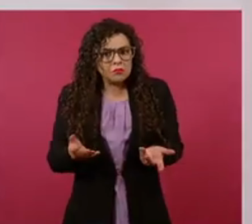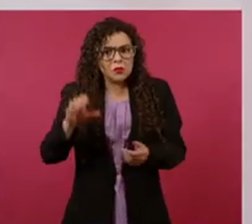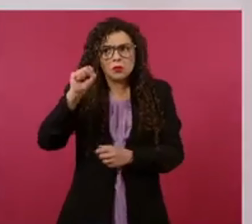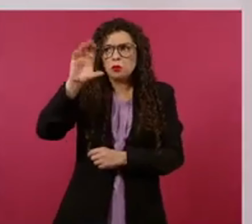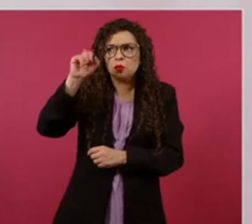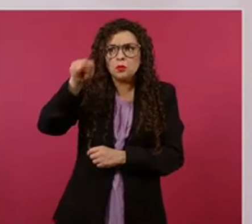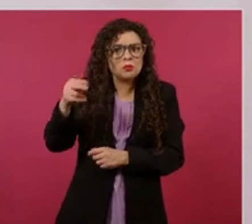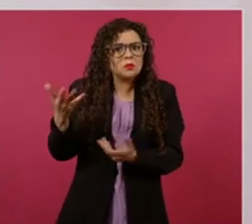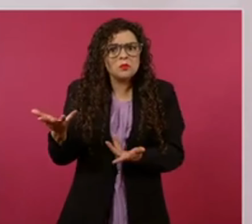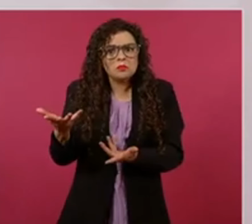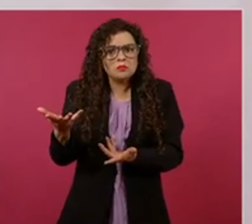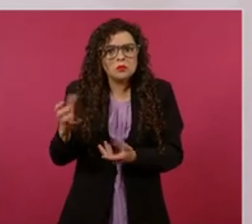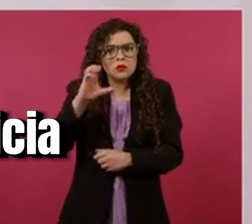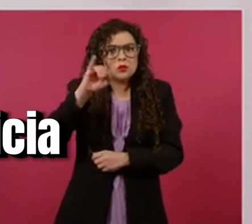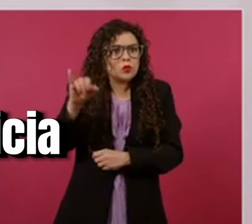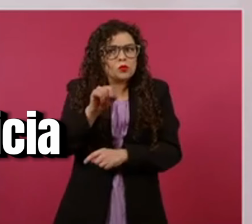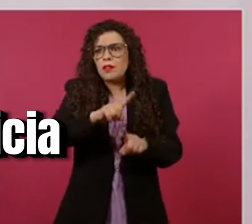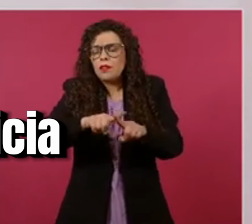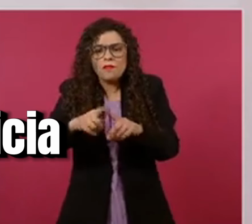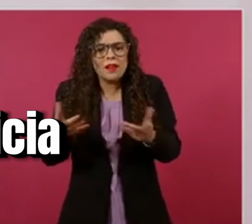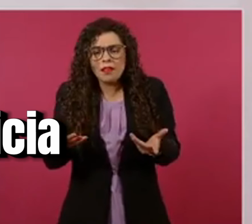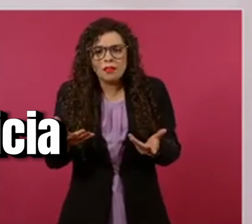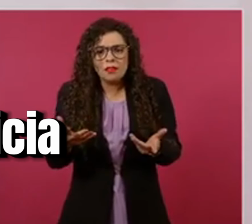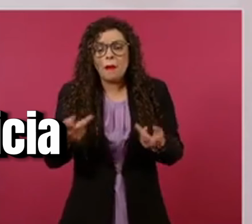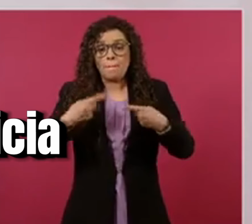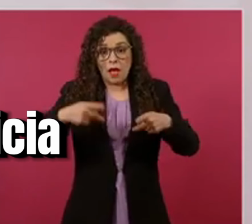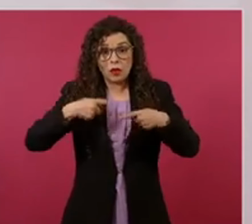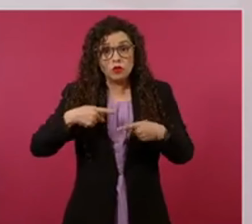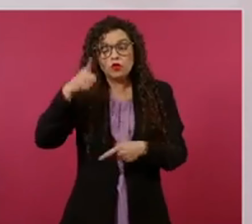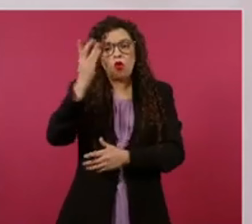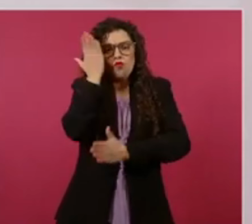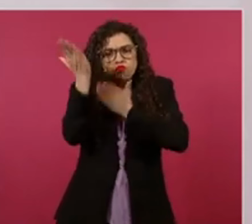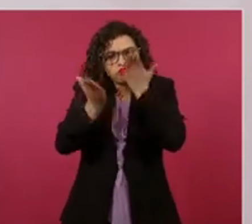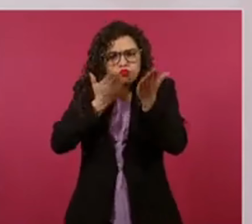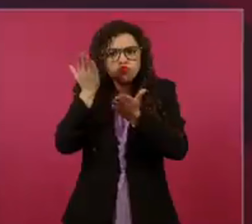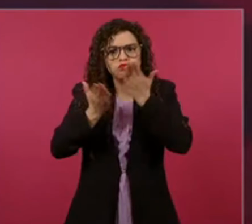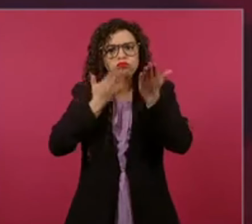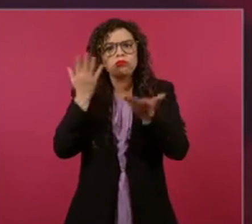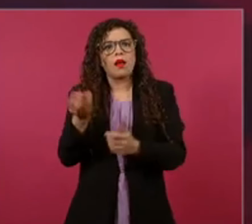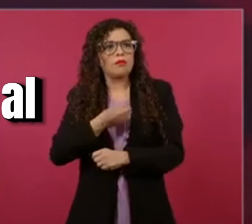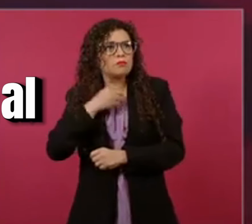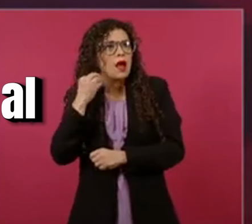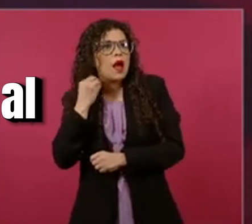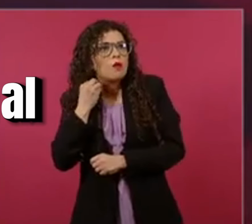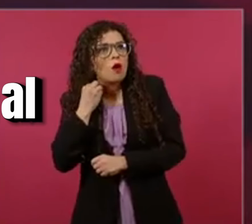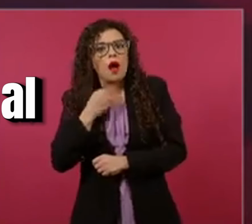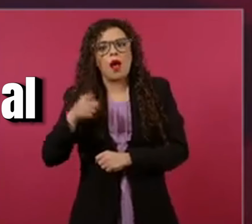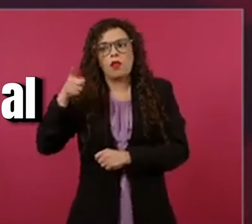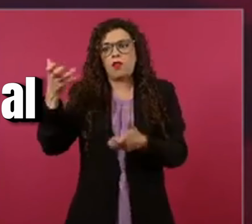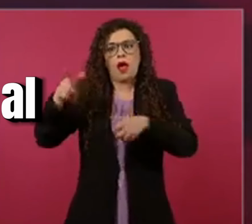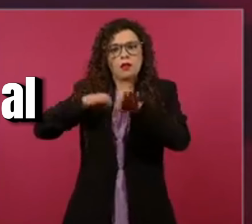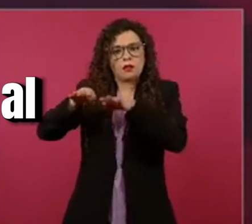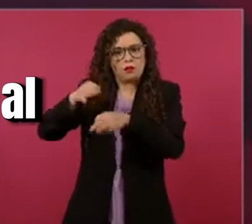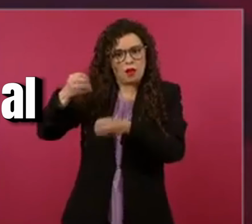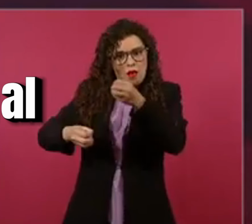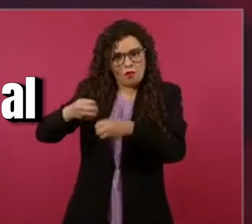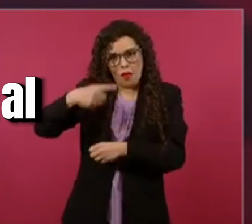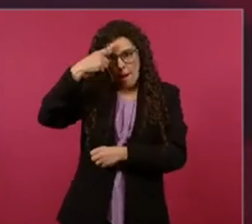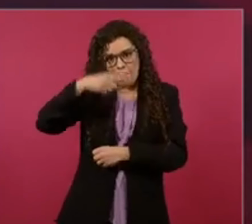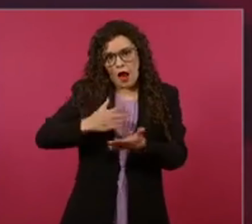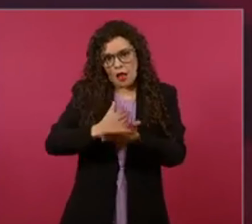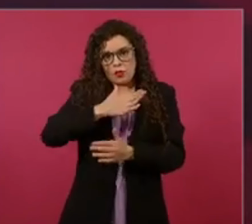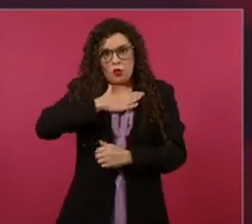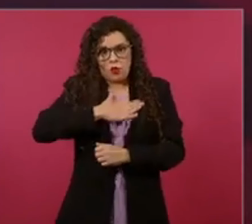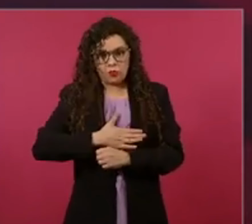que no solo a los profesionistas del derecho, de la justicia, que están interesados, sino también al pueblo de